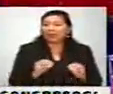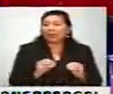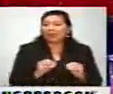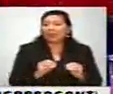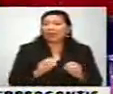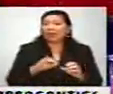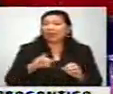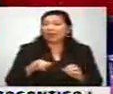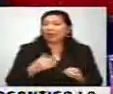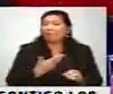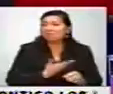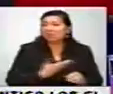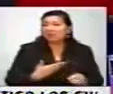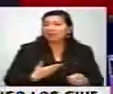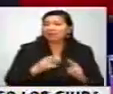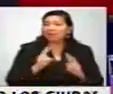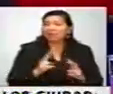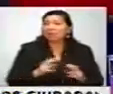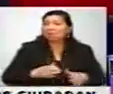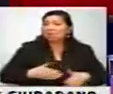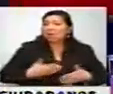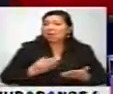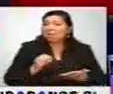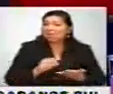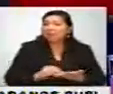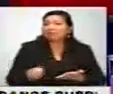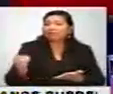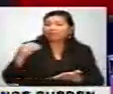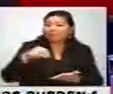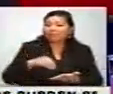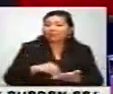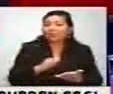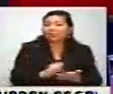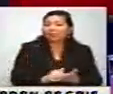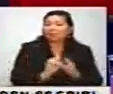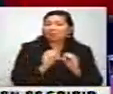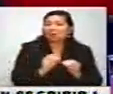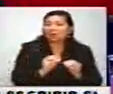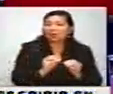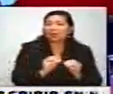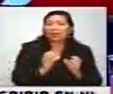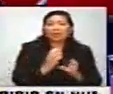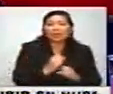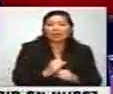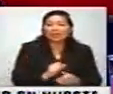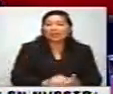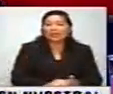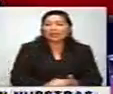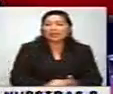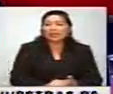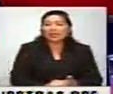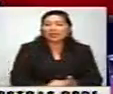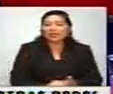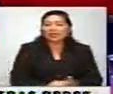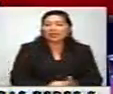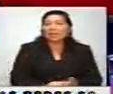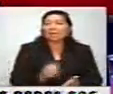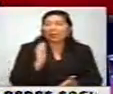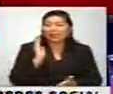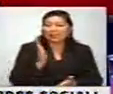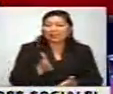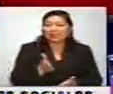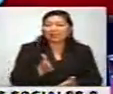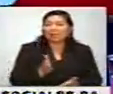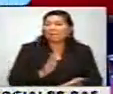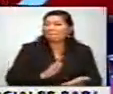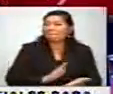del Ejecutivo. Hay que contemplar la posibilidad de más acceso si es que se va a poner más restricciones o más sanciones a